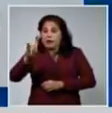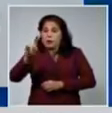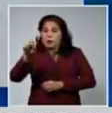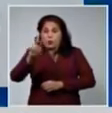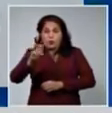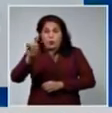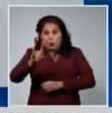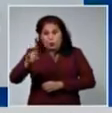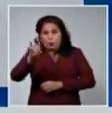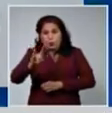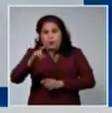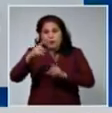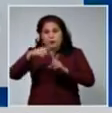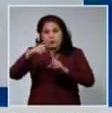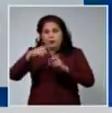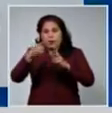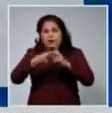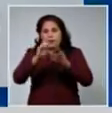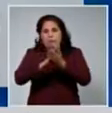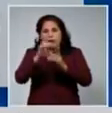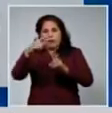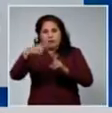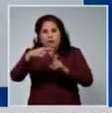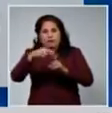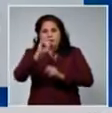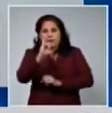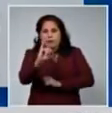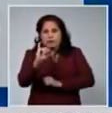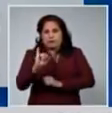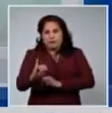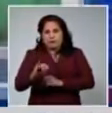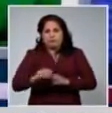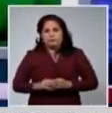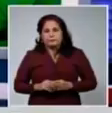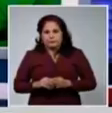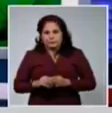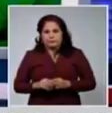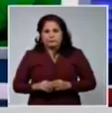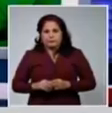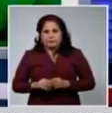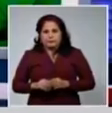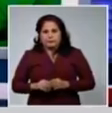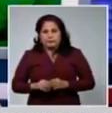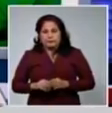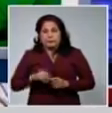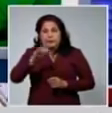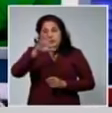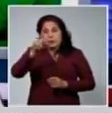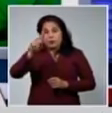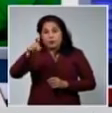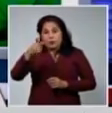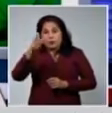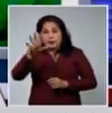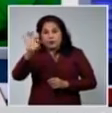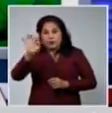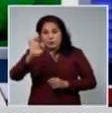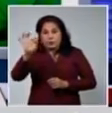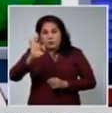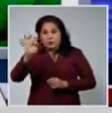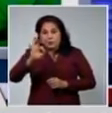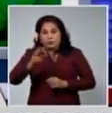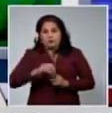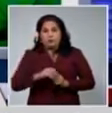duras y matanzas concentradas a 51.5 presidentes de todas las